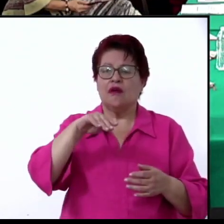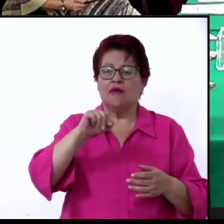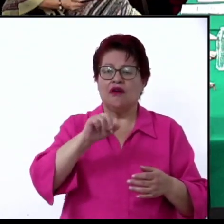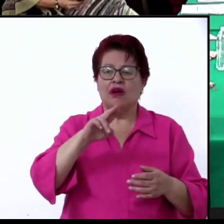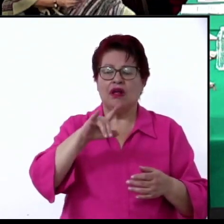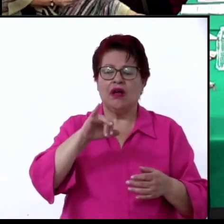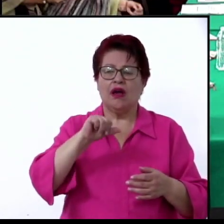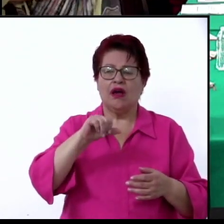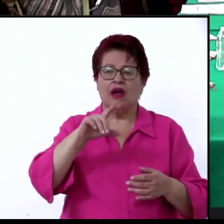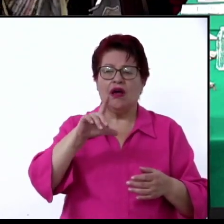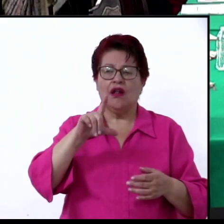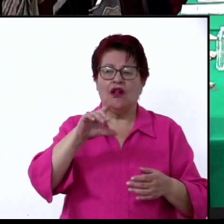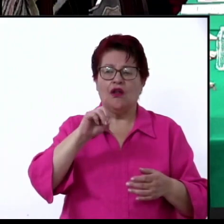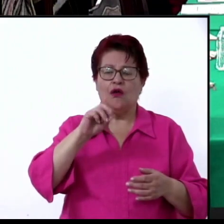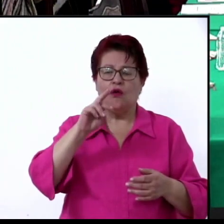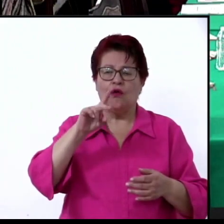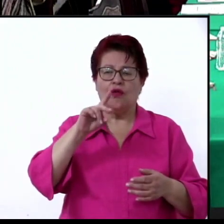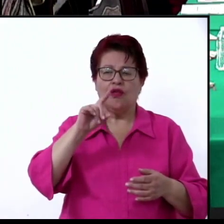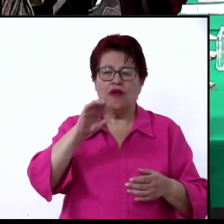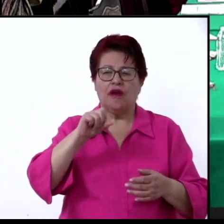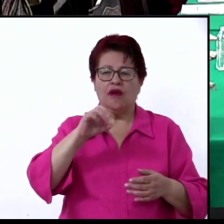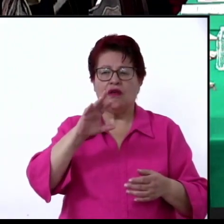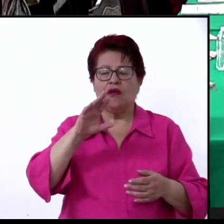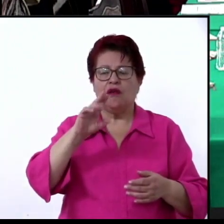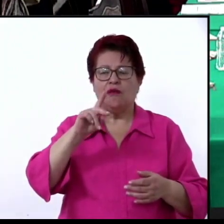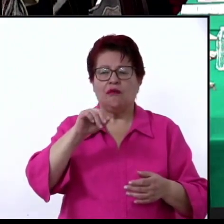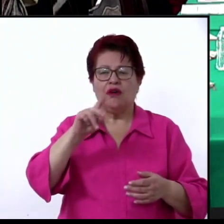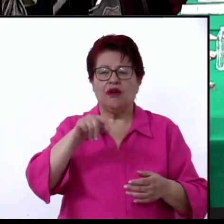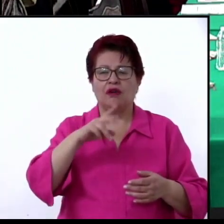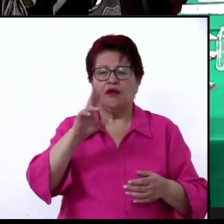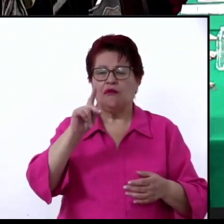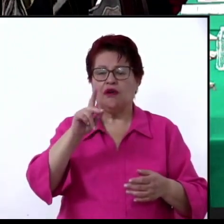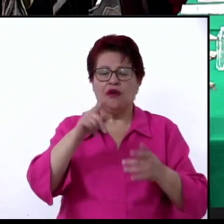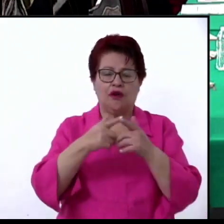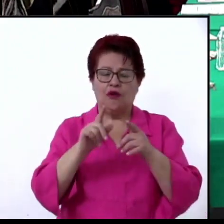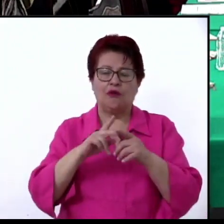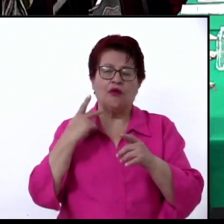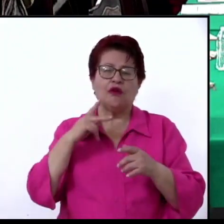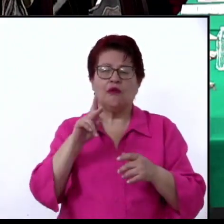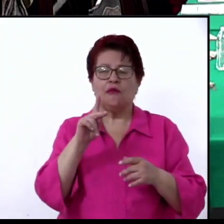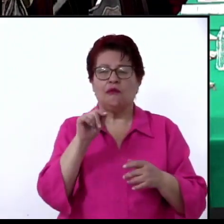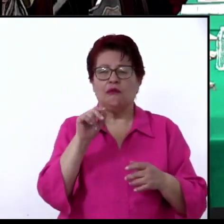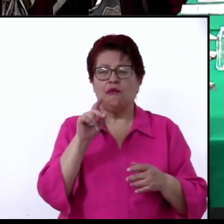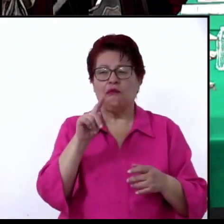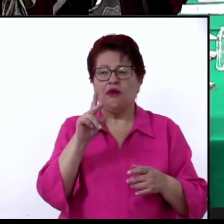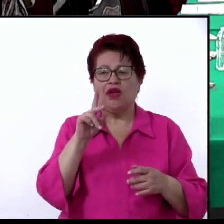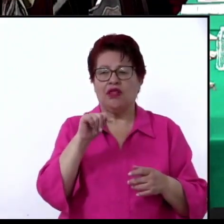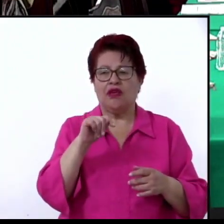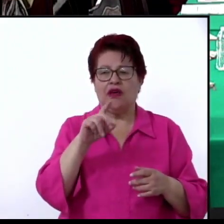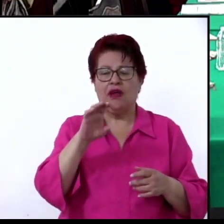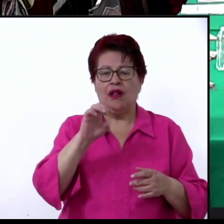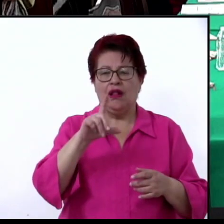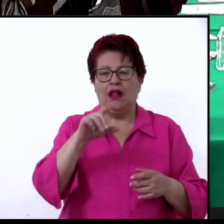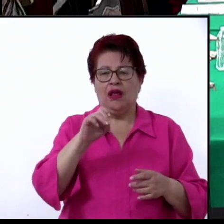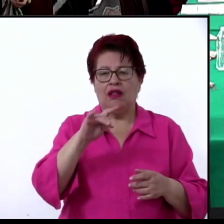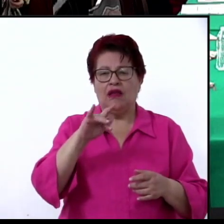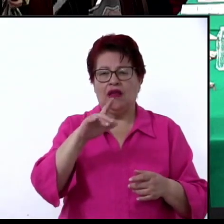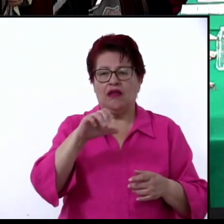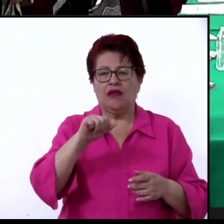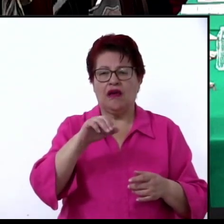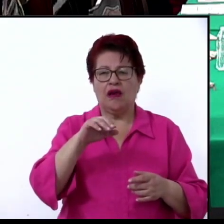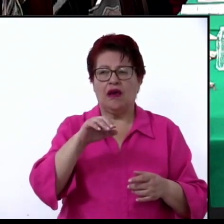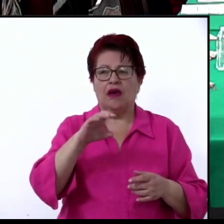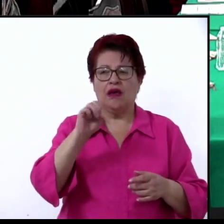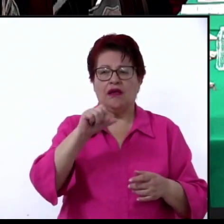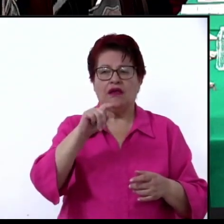Lourdes Parreyes, del Grupo Parlamentario del Partido del Trabajo, la diputada Leticia Estrada Hernández, del